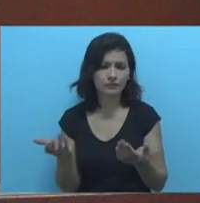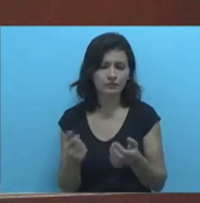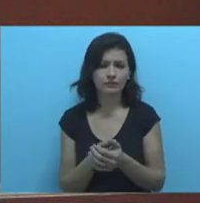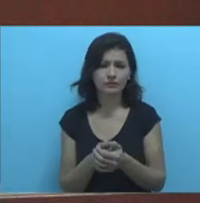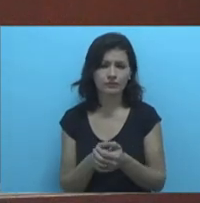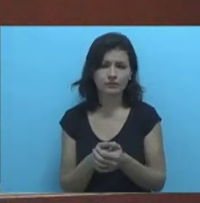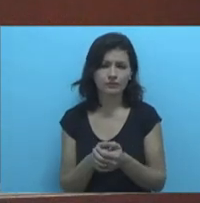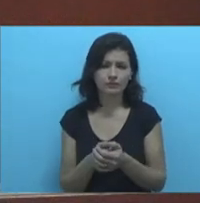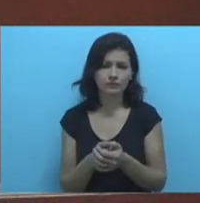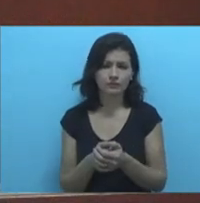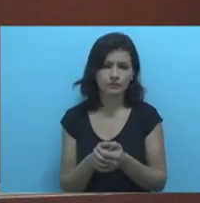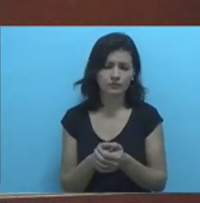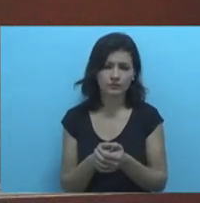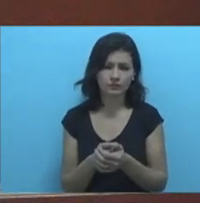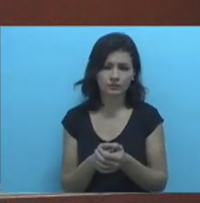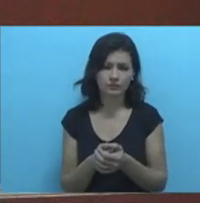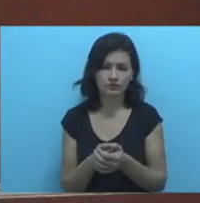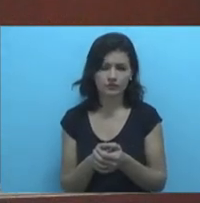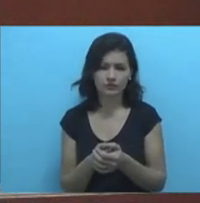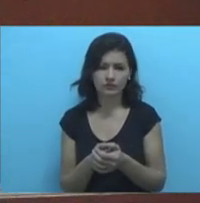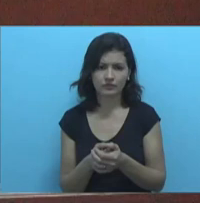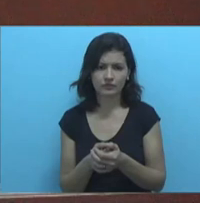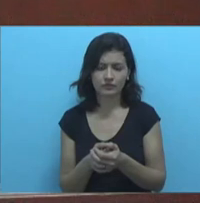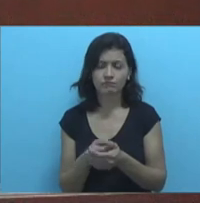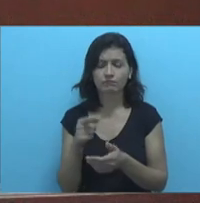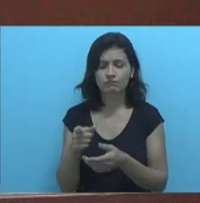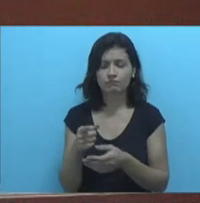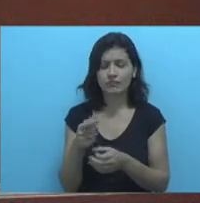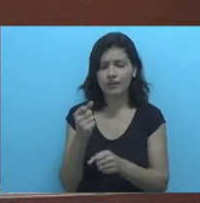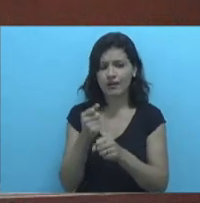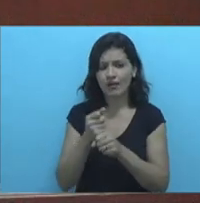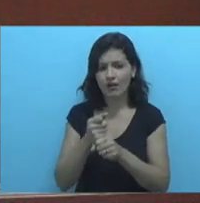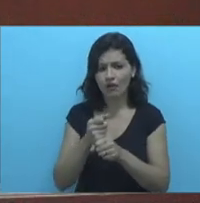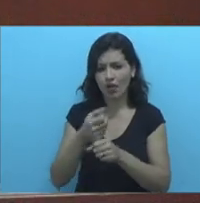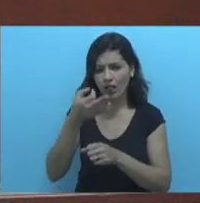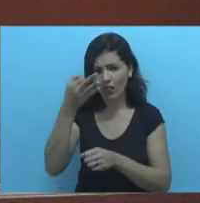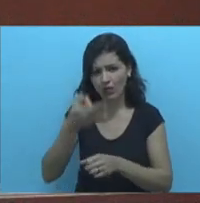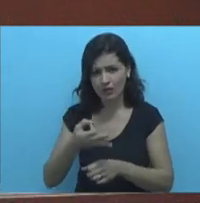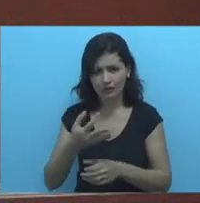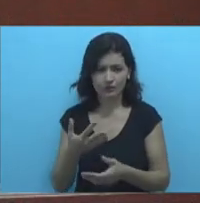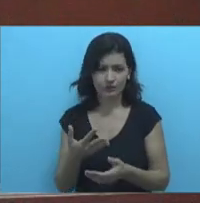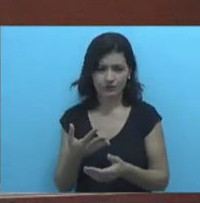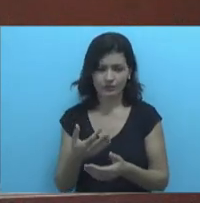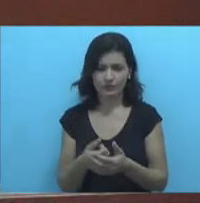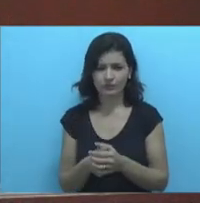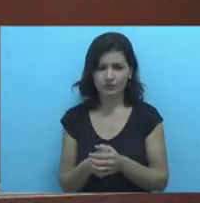y tiene una característica fundamental que es la honestidad. No es poco